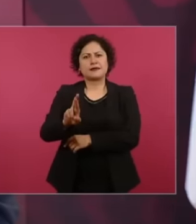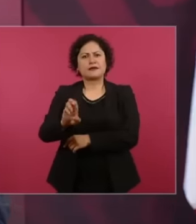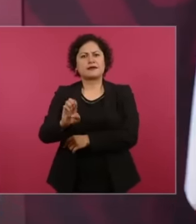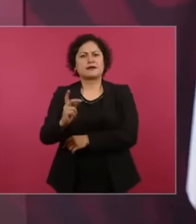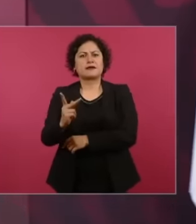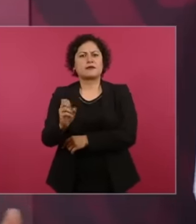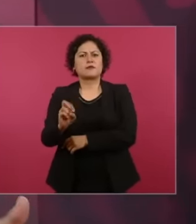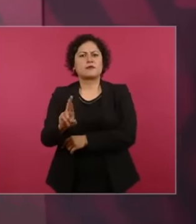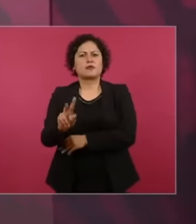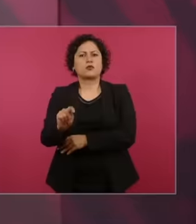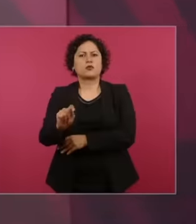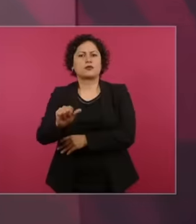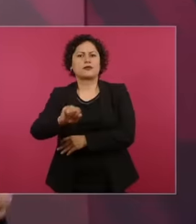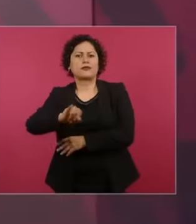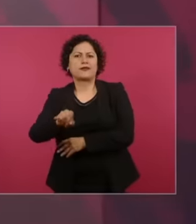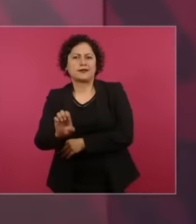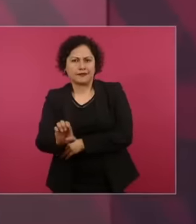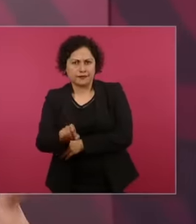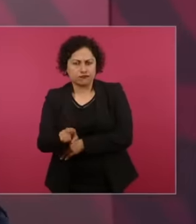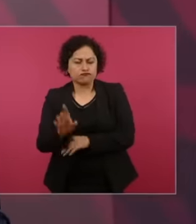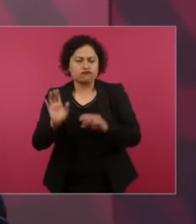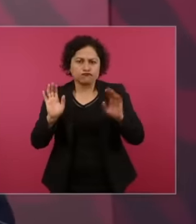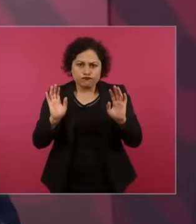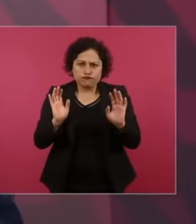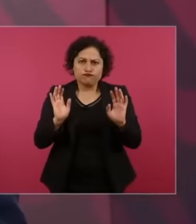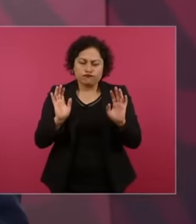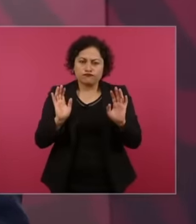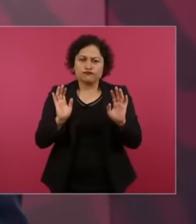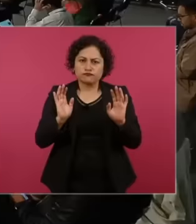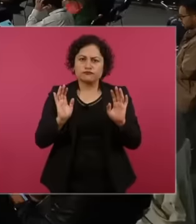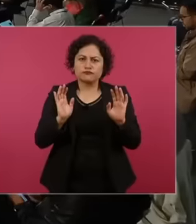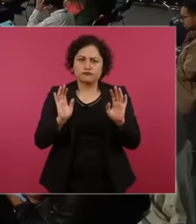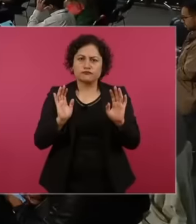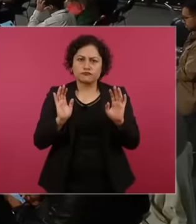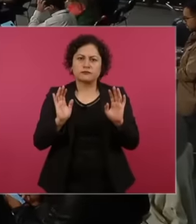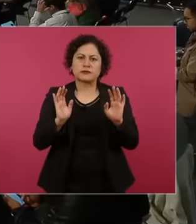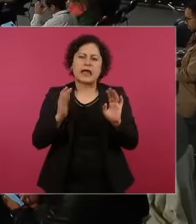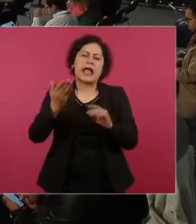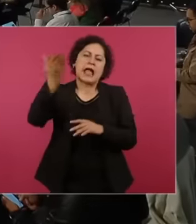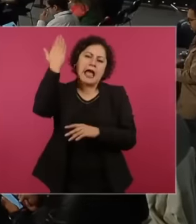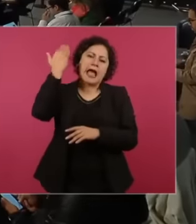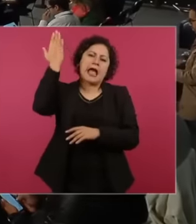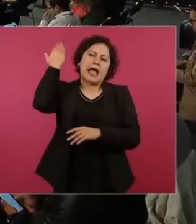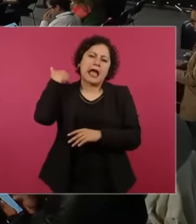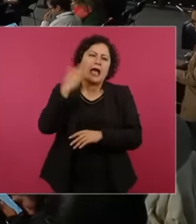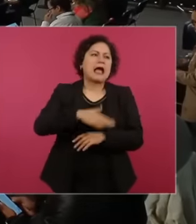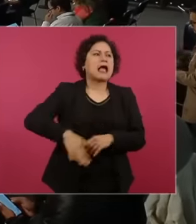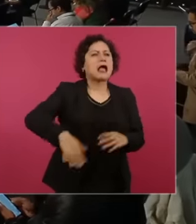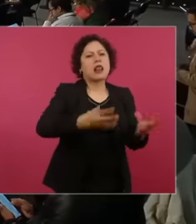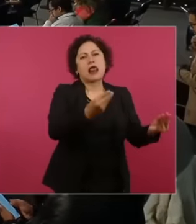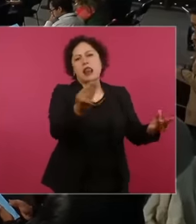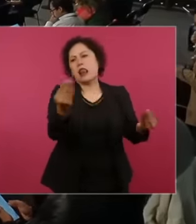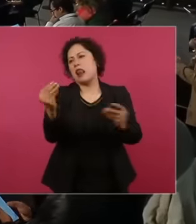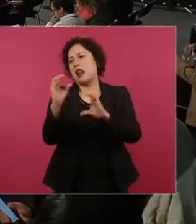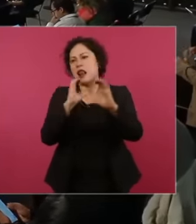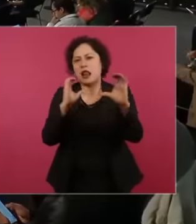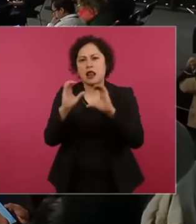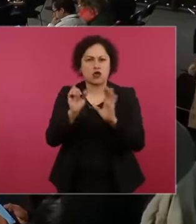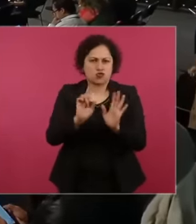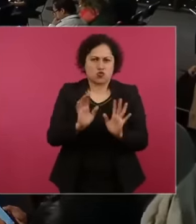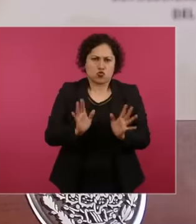Cuando no habían muchas comunicaciones, no había